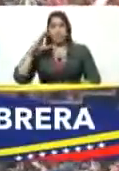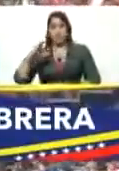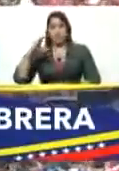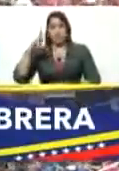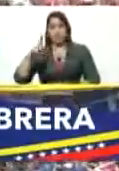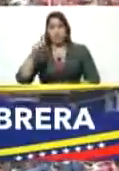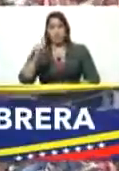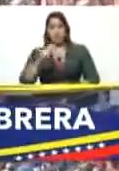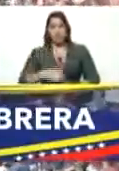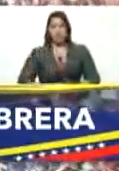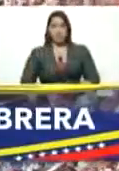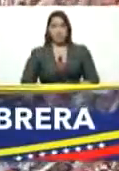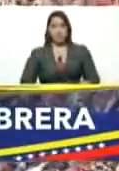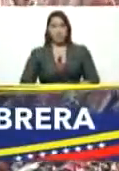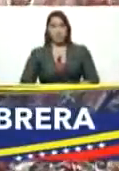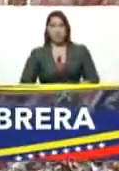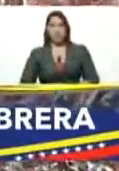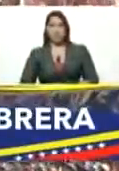jejeje